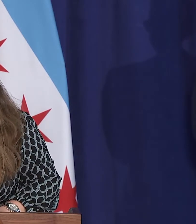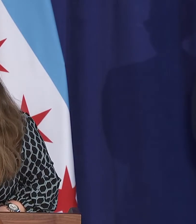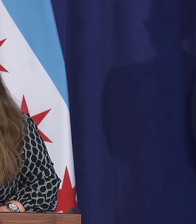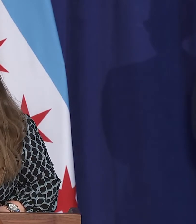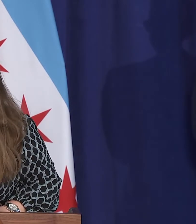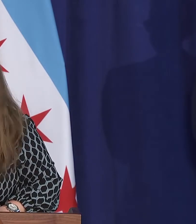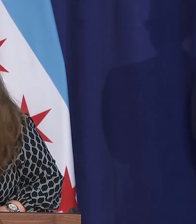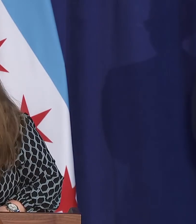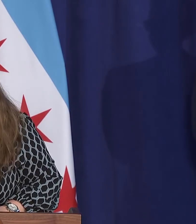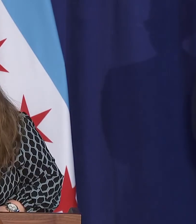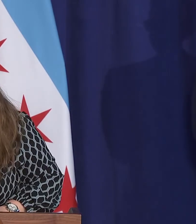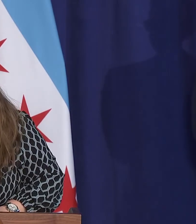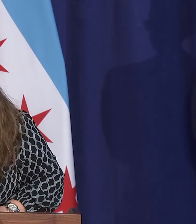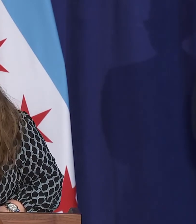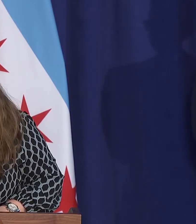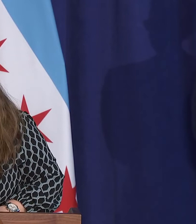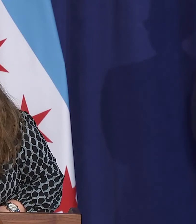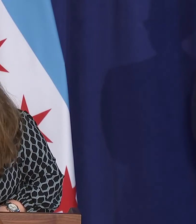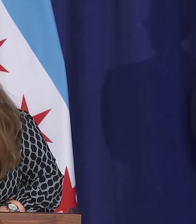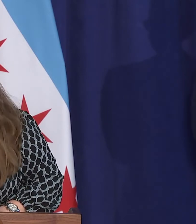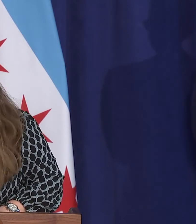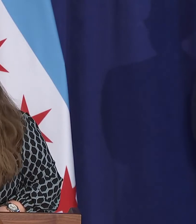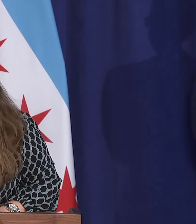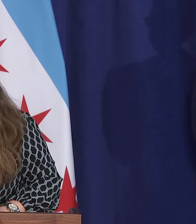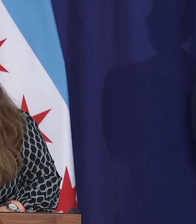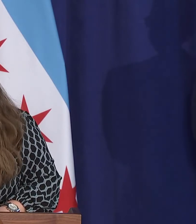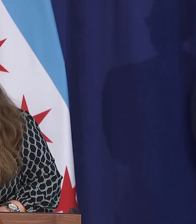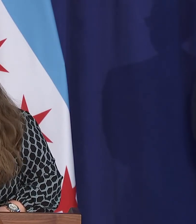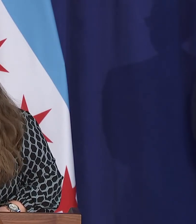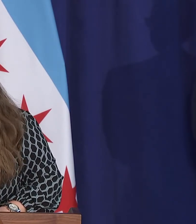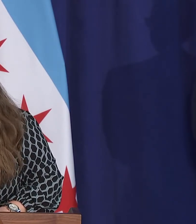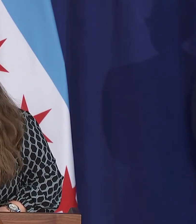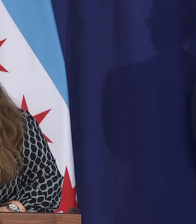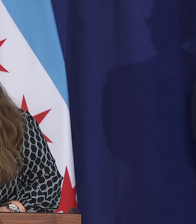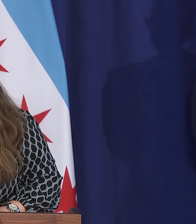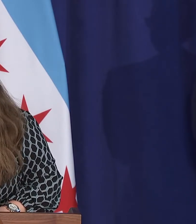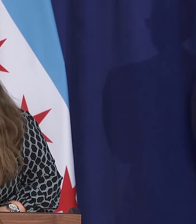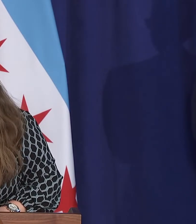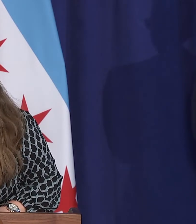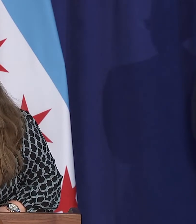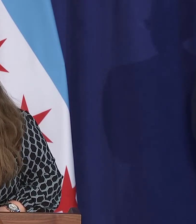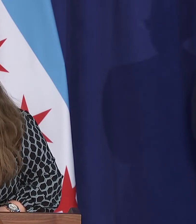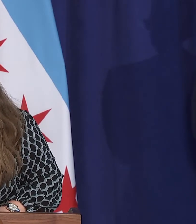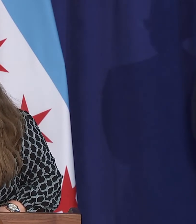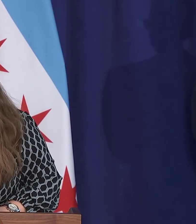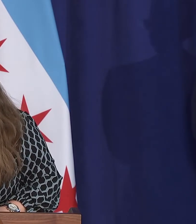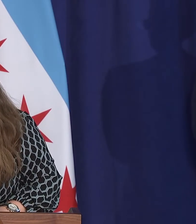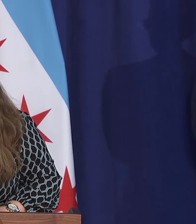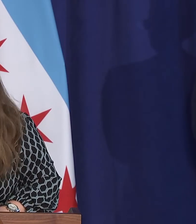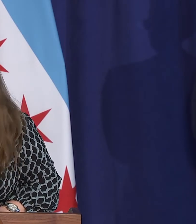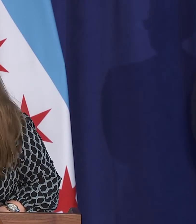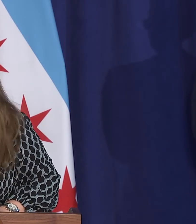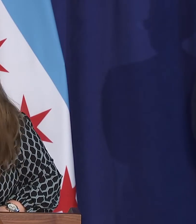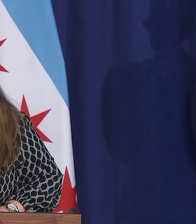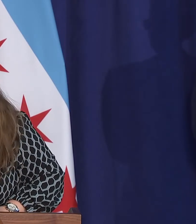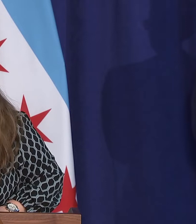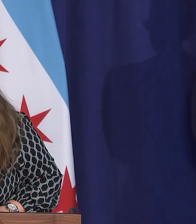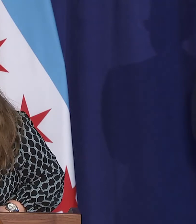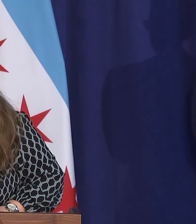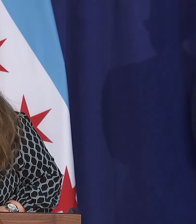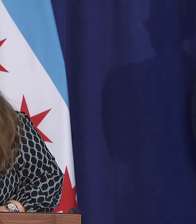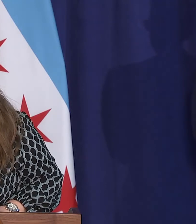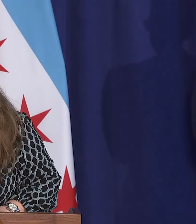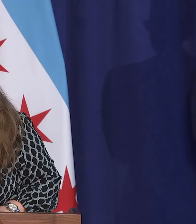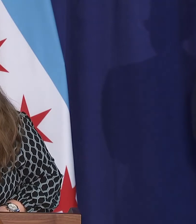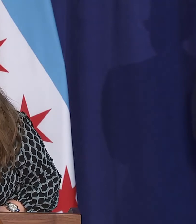siendo distanciamiento social de más de 6 pies entre un individuo y otro. Evite reunirse en grupos. Lávese las manos